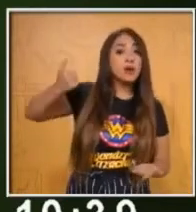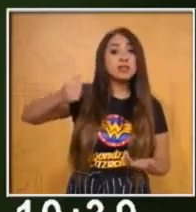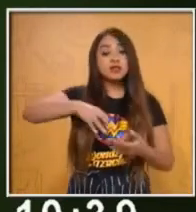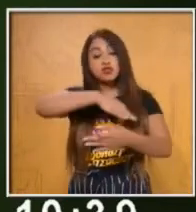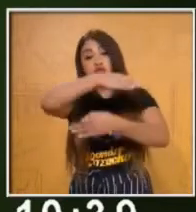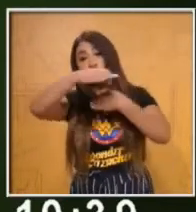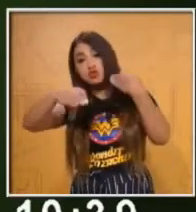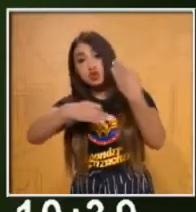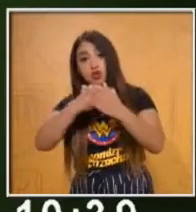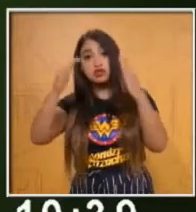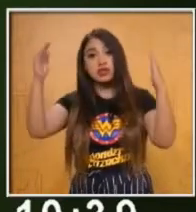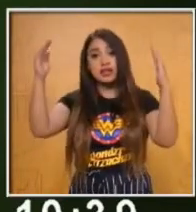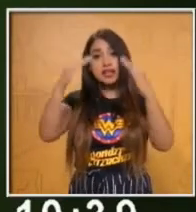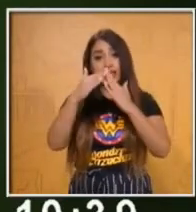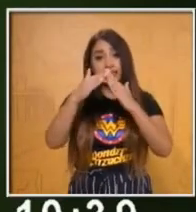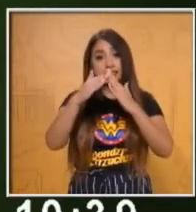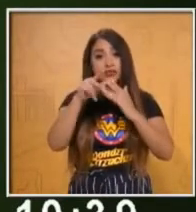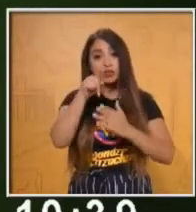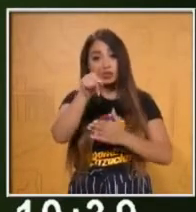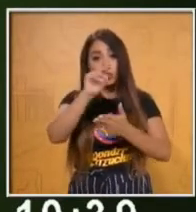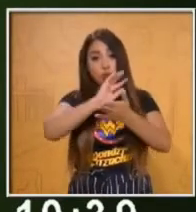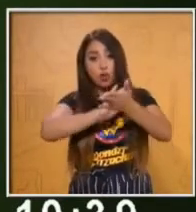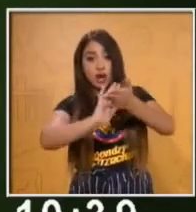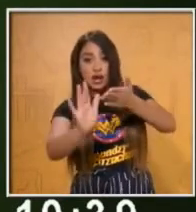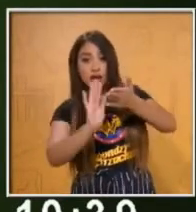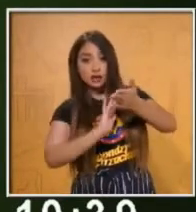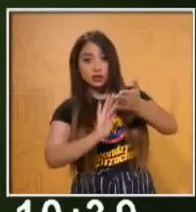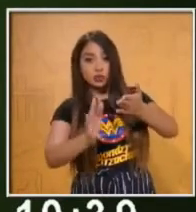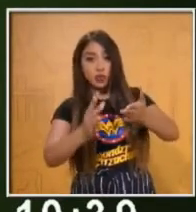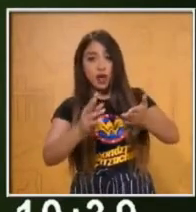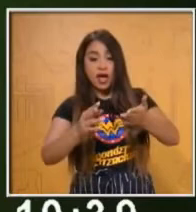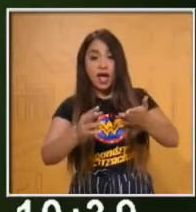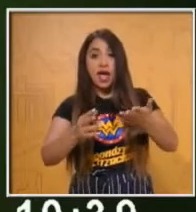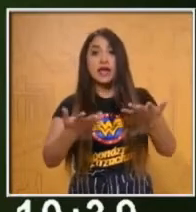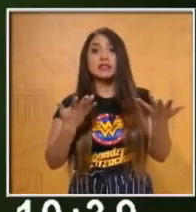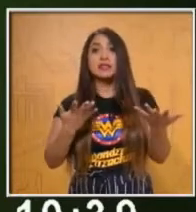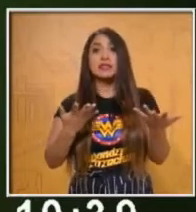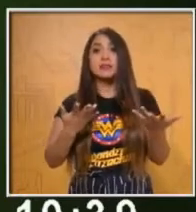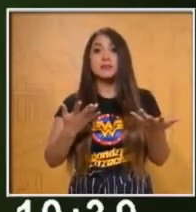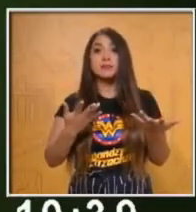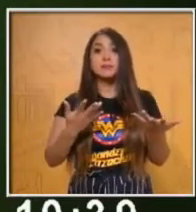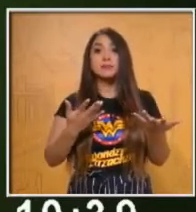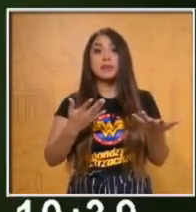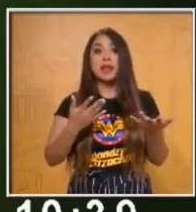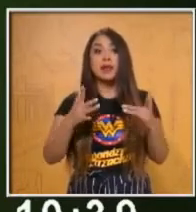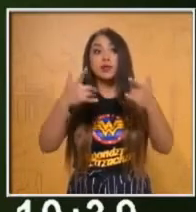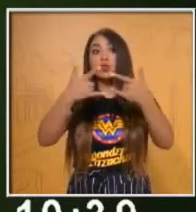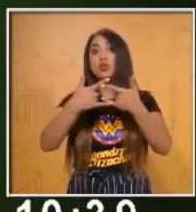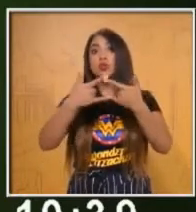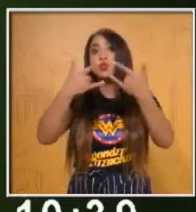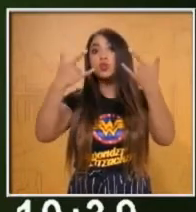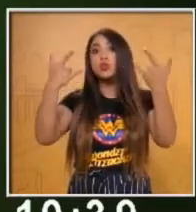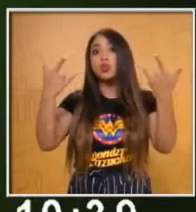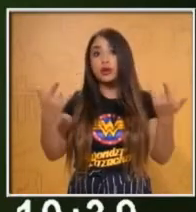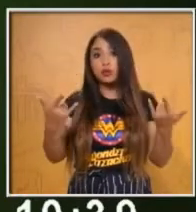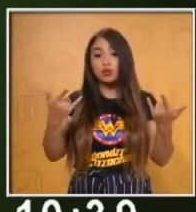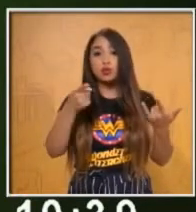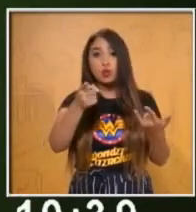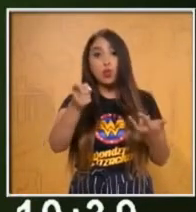casa, tú vas a hacer lectura en voz alta de tu cuento. Puedes aprenderte algunas partes de este